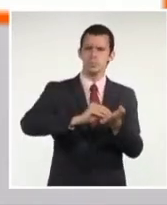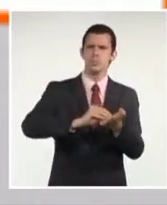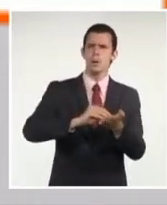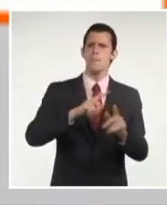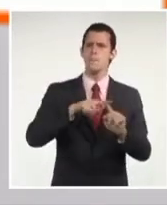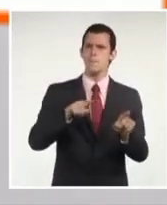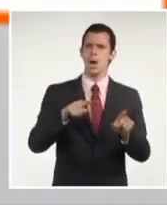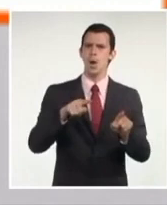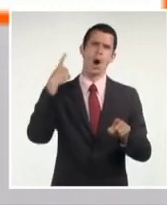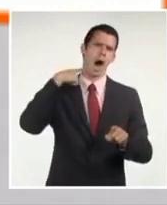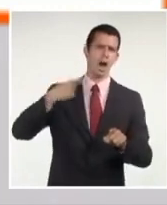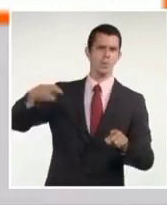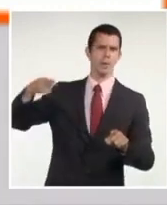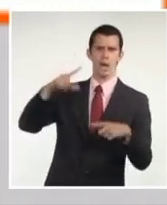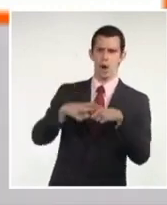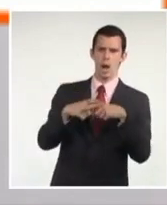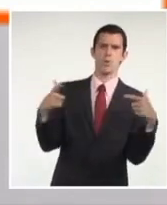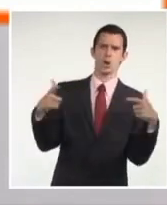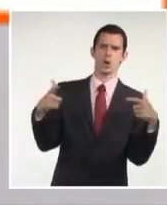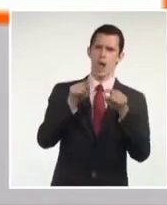siendo sustituida. En la siguiente,